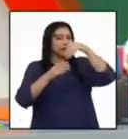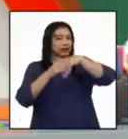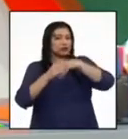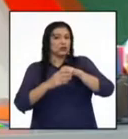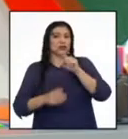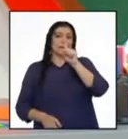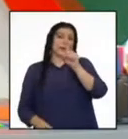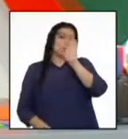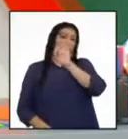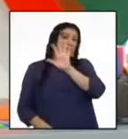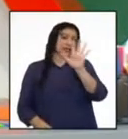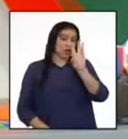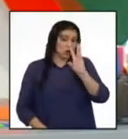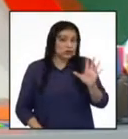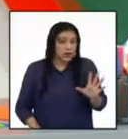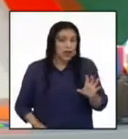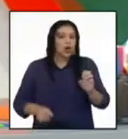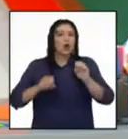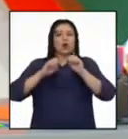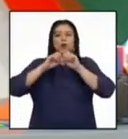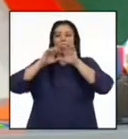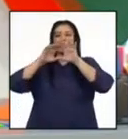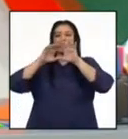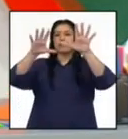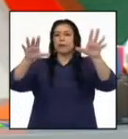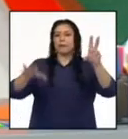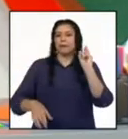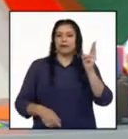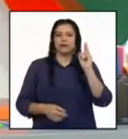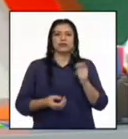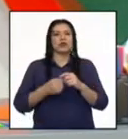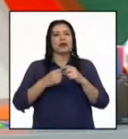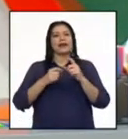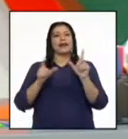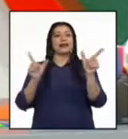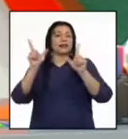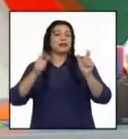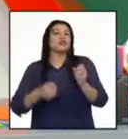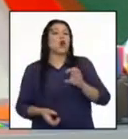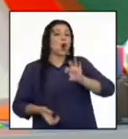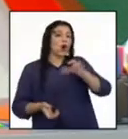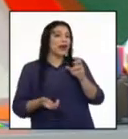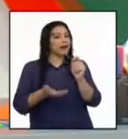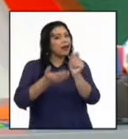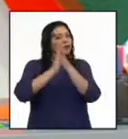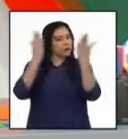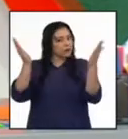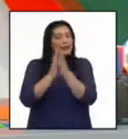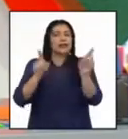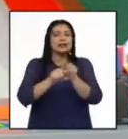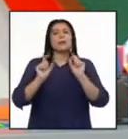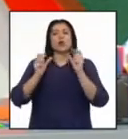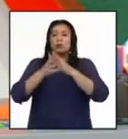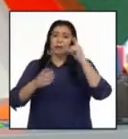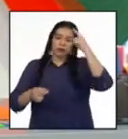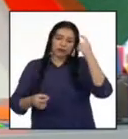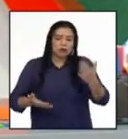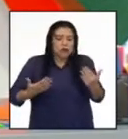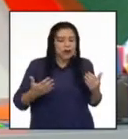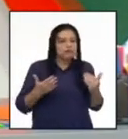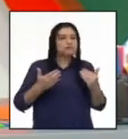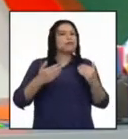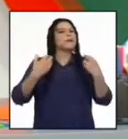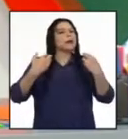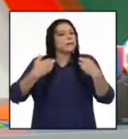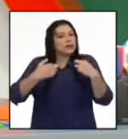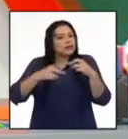de 1956 hubo difusión y docencia en los medios escritos y radiales y a través de los partidos, lo cual acercó la política a